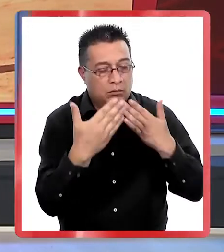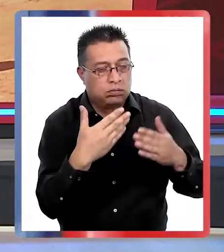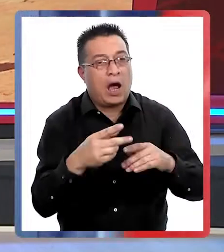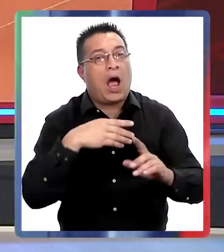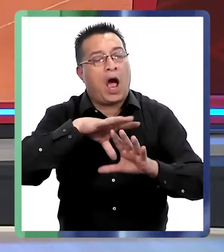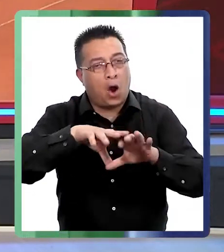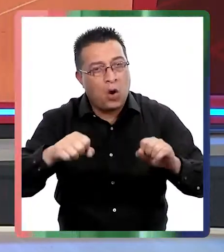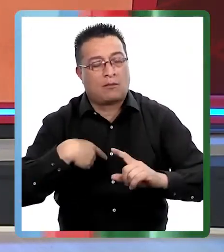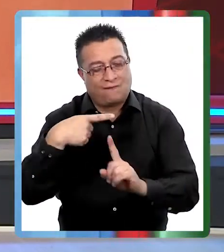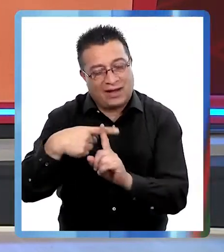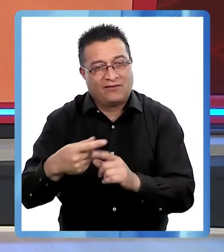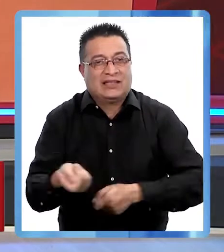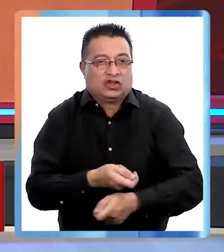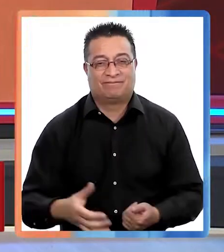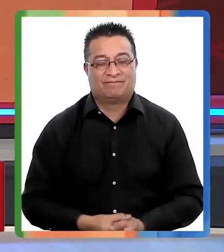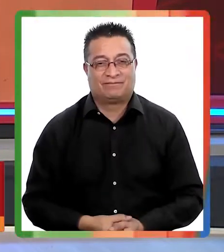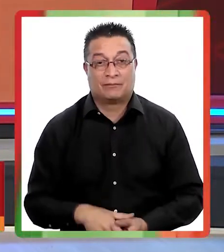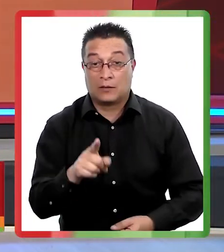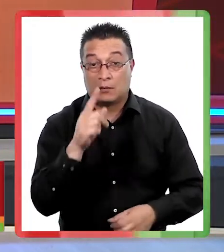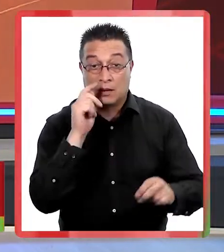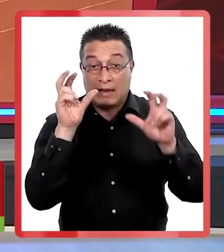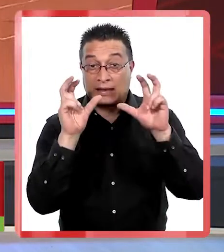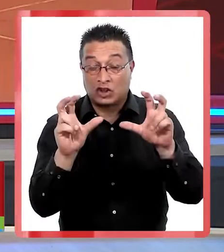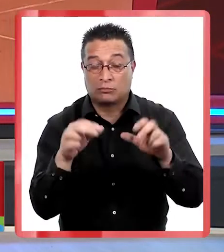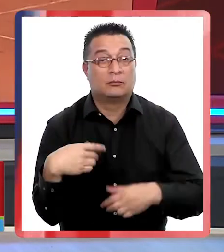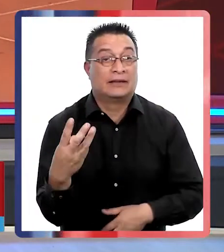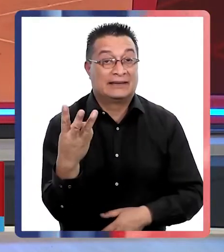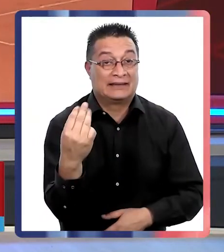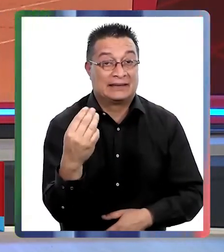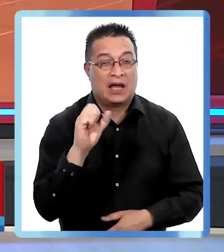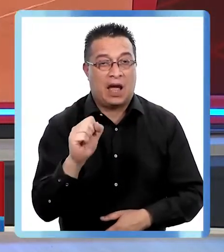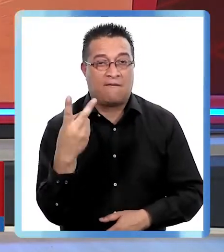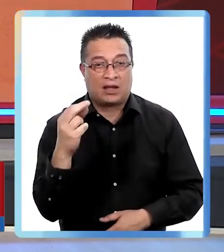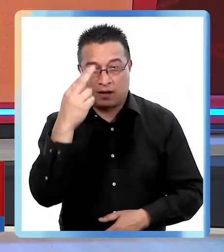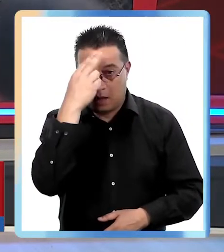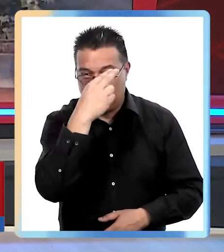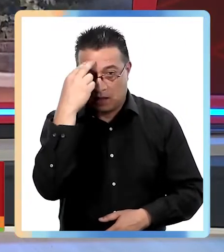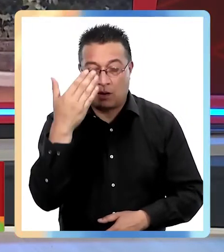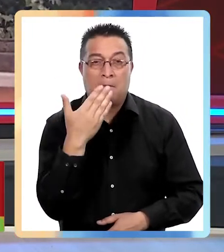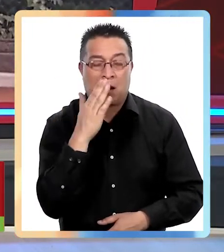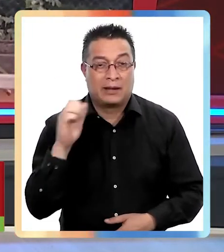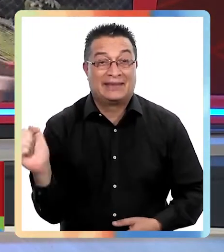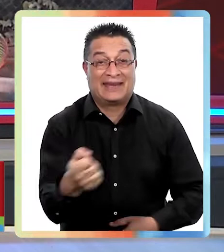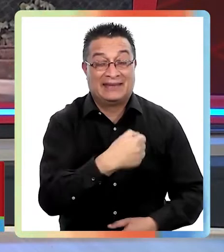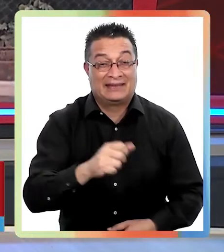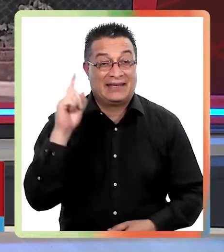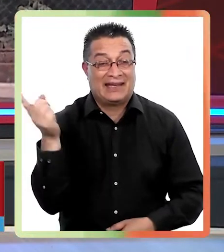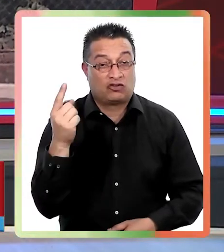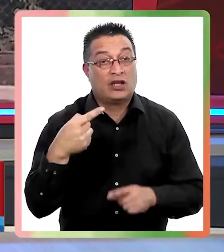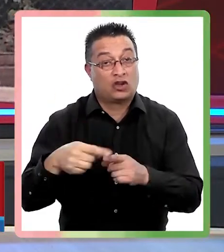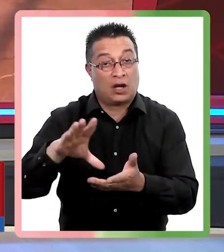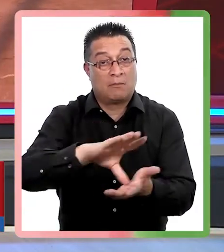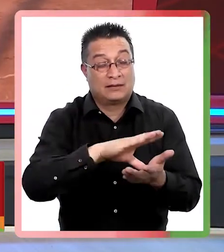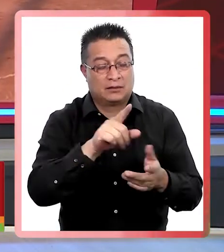Mucha atención porque desde el 13 al 20 de marzo destacados tenistas nacionales y extranjeros serán los protagonistas del Challenger